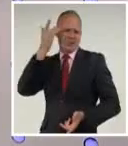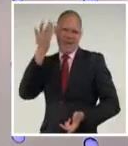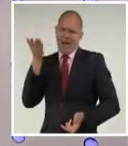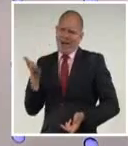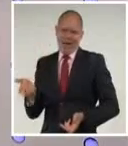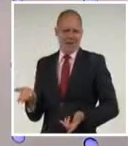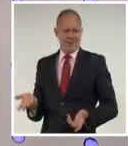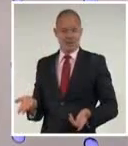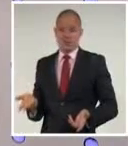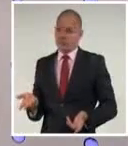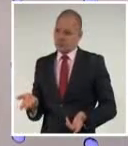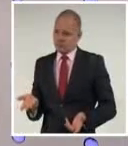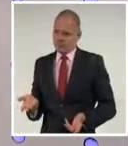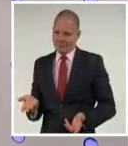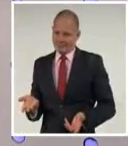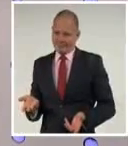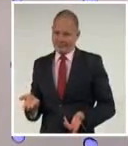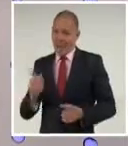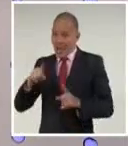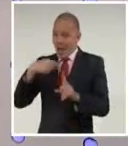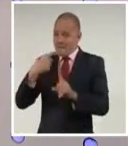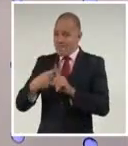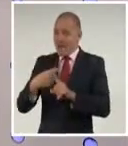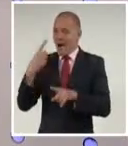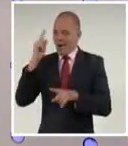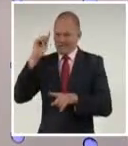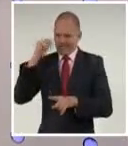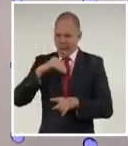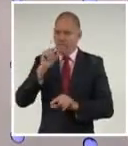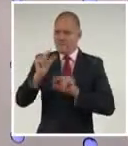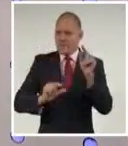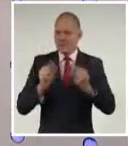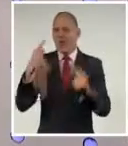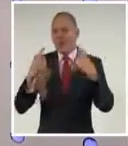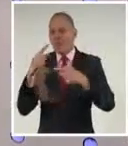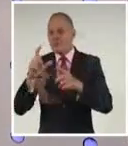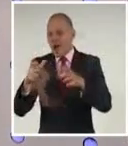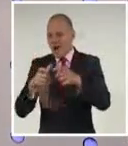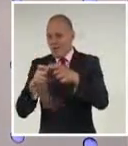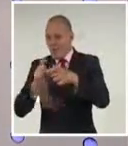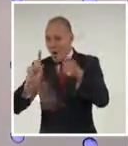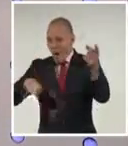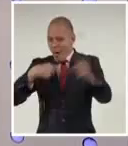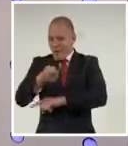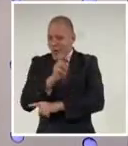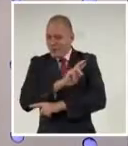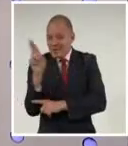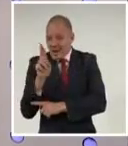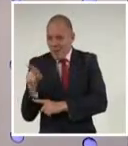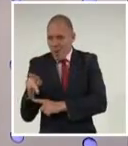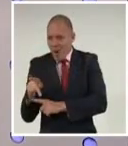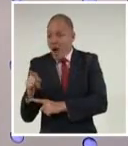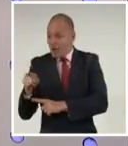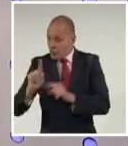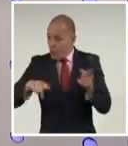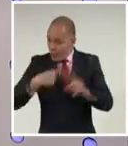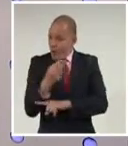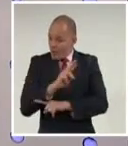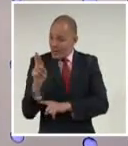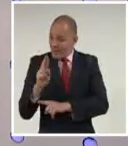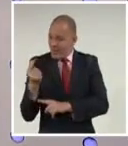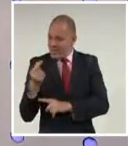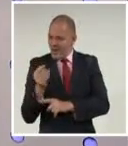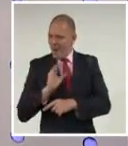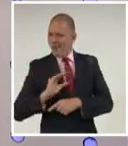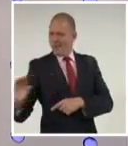dinero por tuberías a todos los proyectos que contribuyan al cambio de régimen, lo cual ha resultado en un ejército